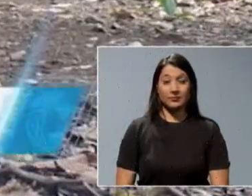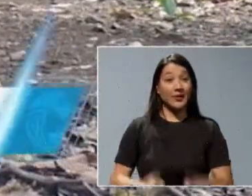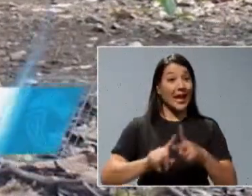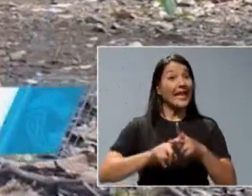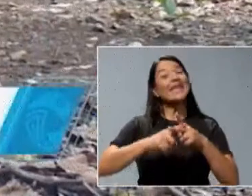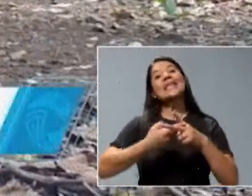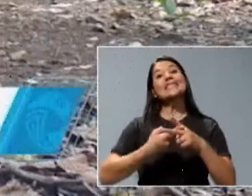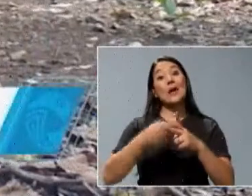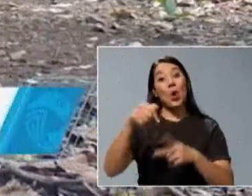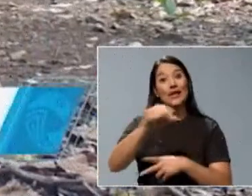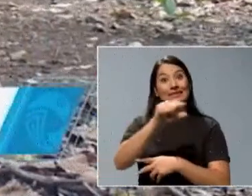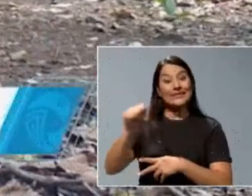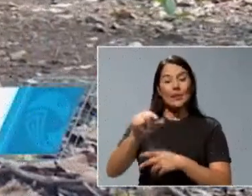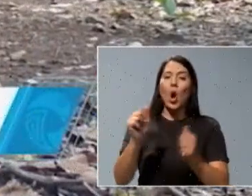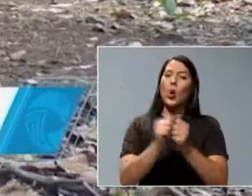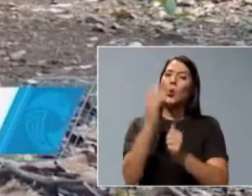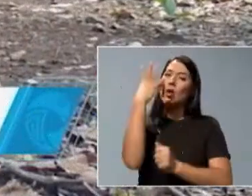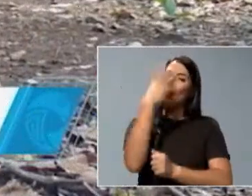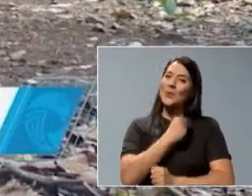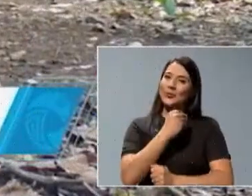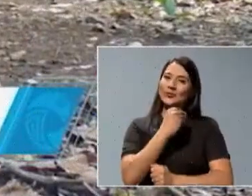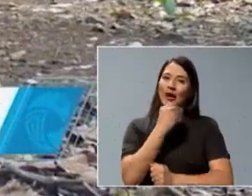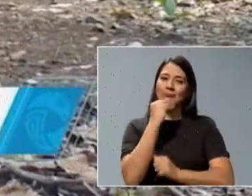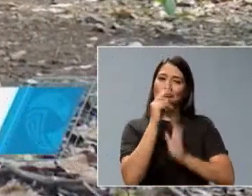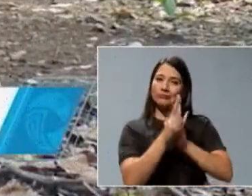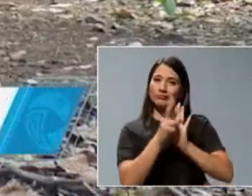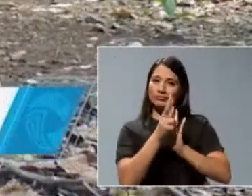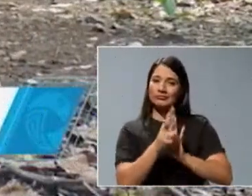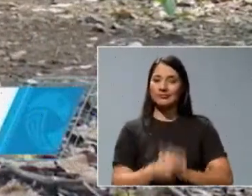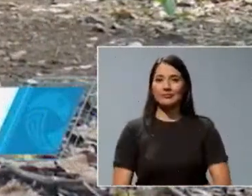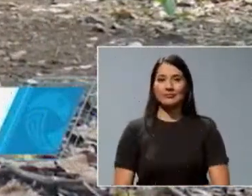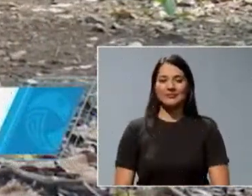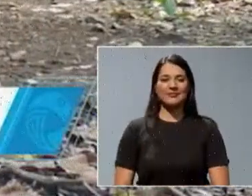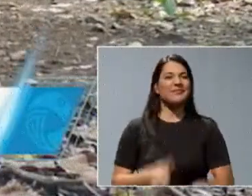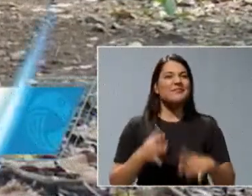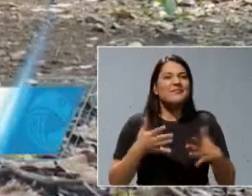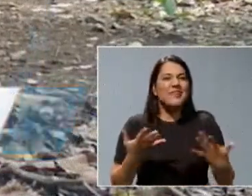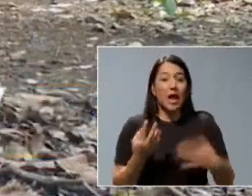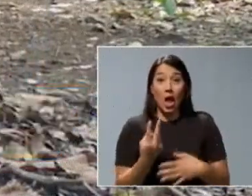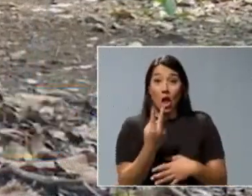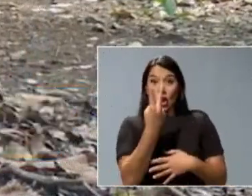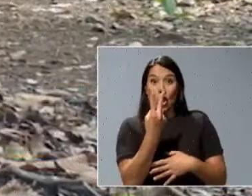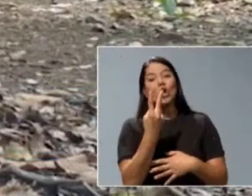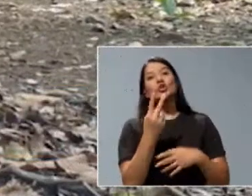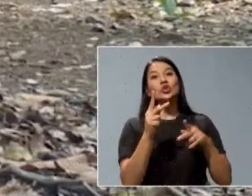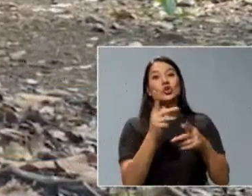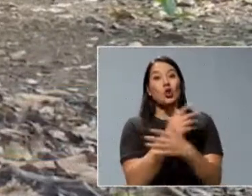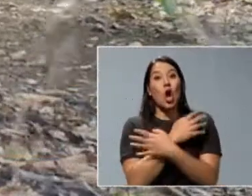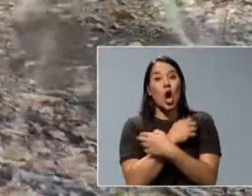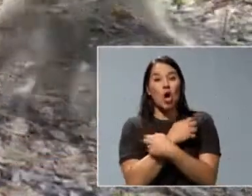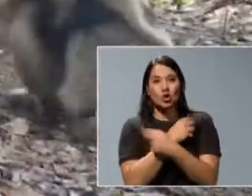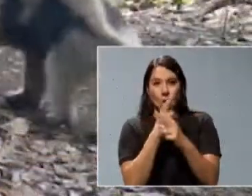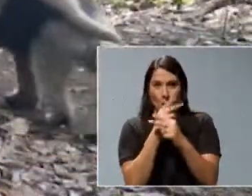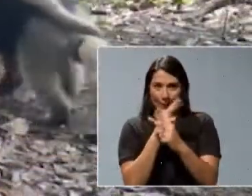Iniciamos la semana con una hermosa imagen. Se trata de dos miembros de la familia oso